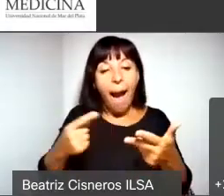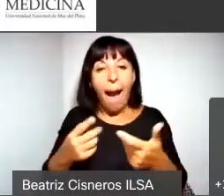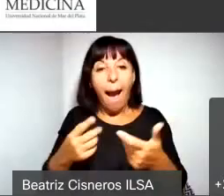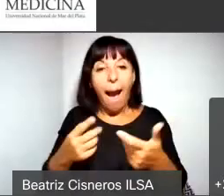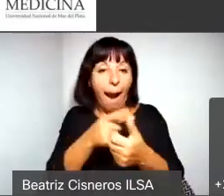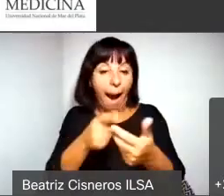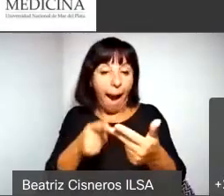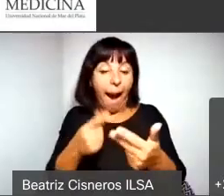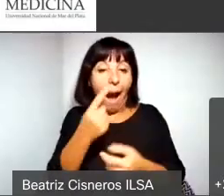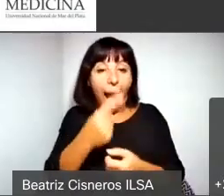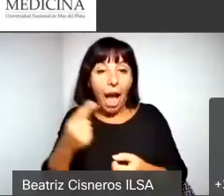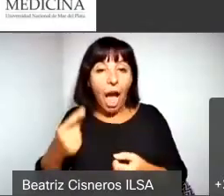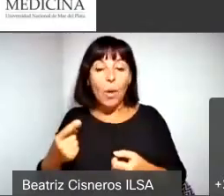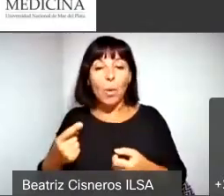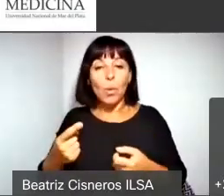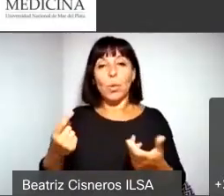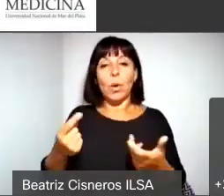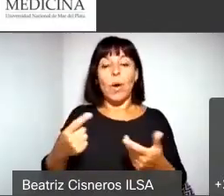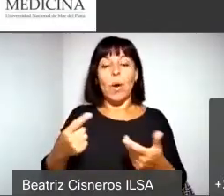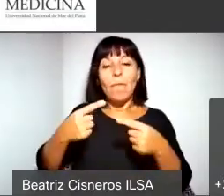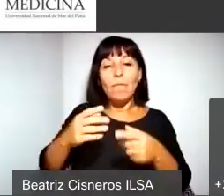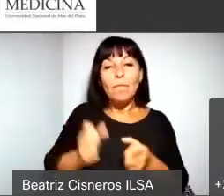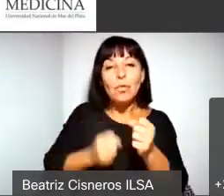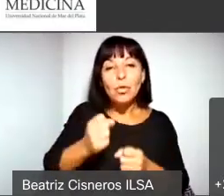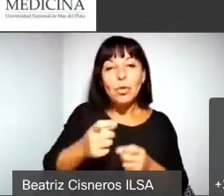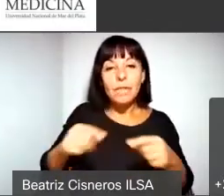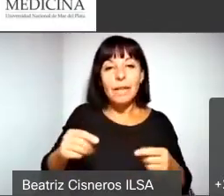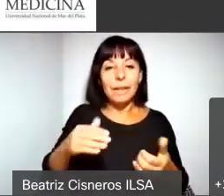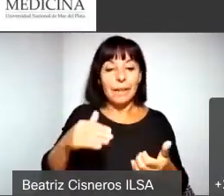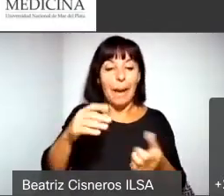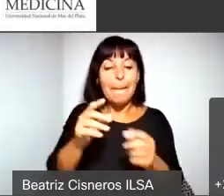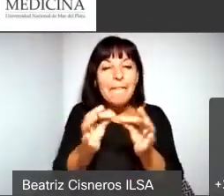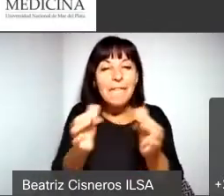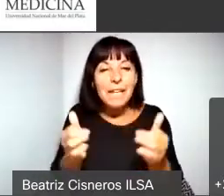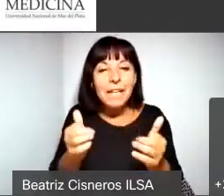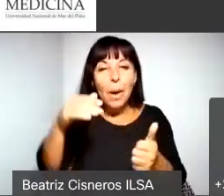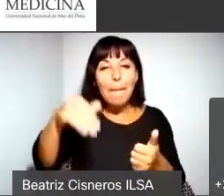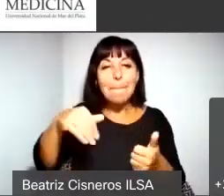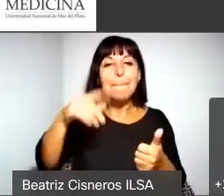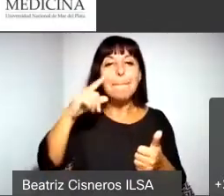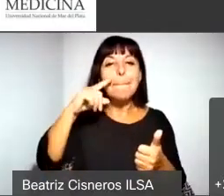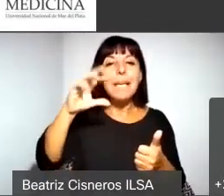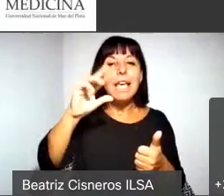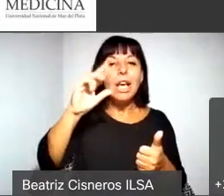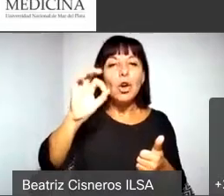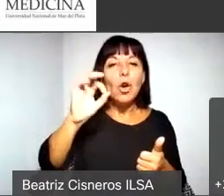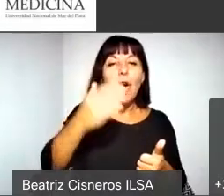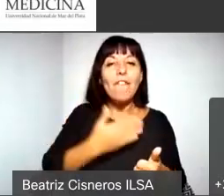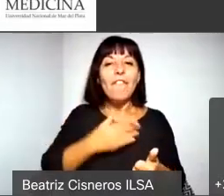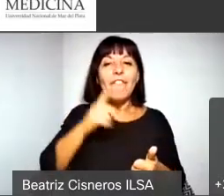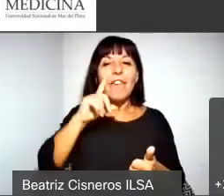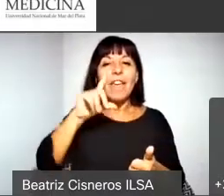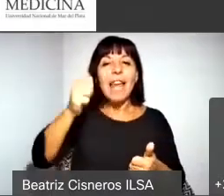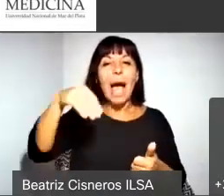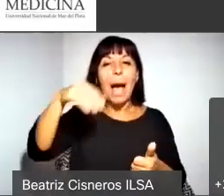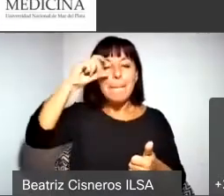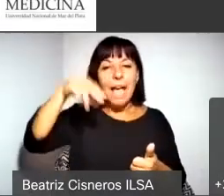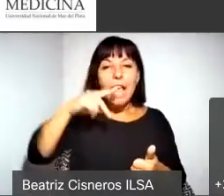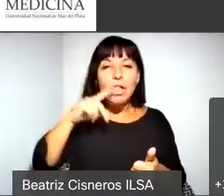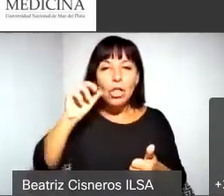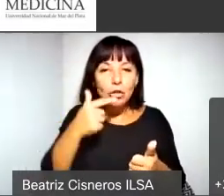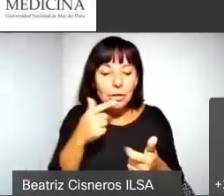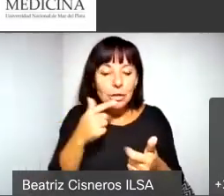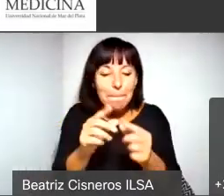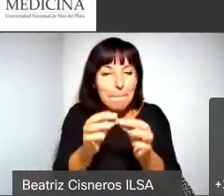finos son los microfilamentos, por eso reciben ese nombre, o filamentos de actina, que están conformados por